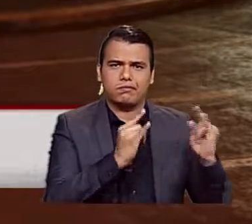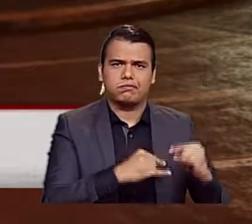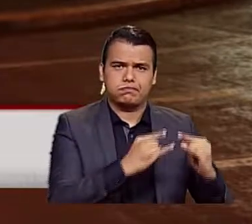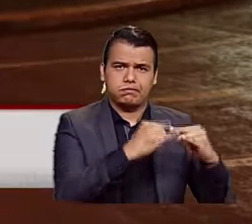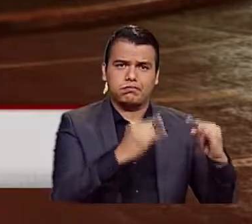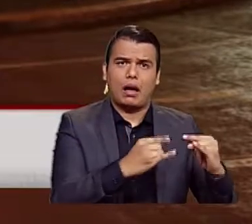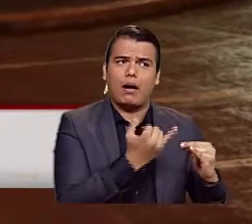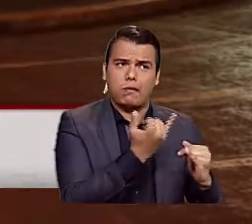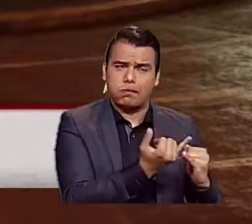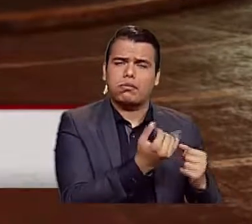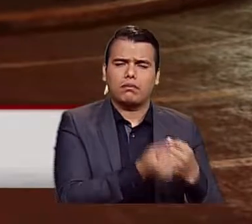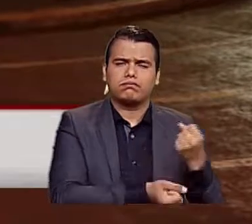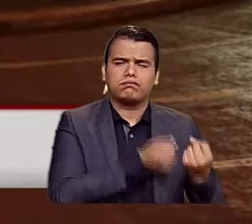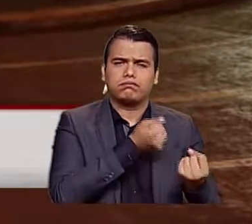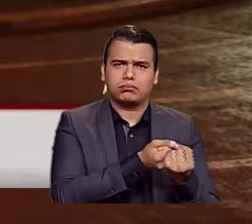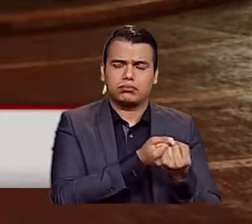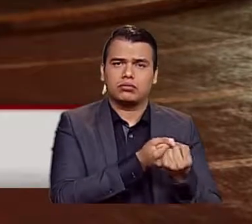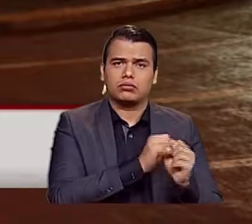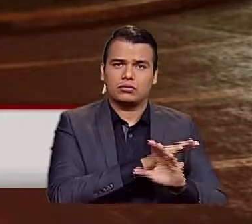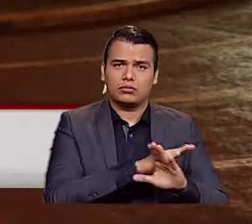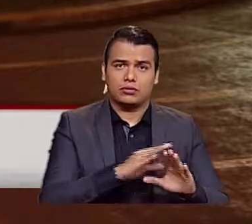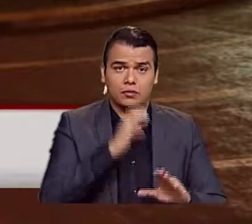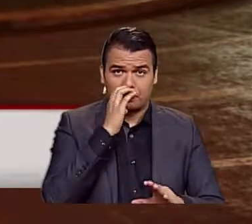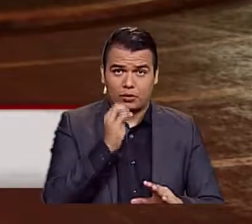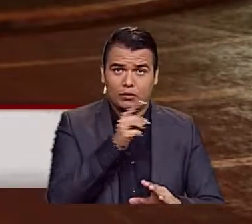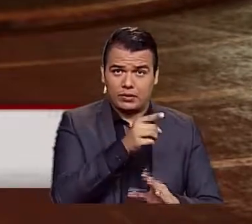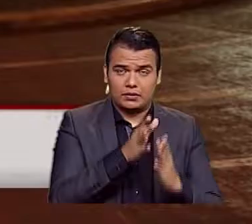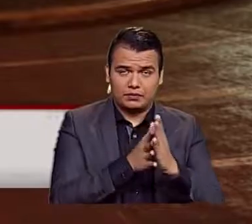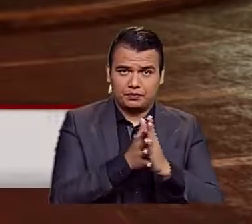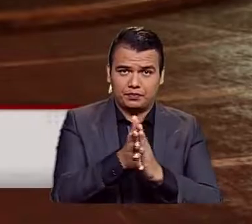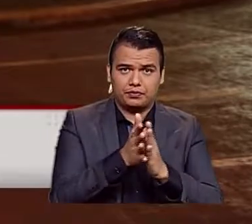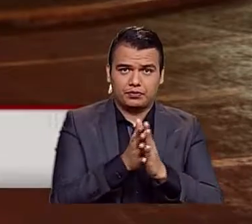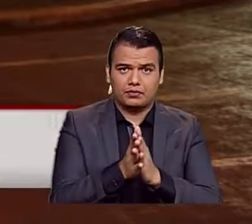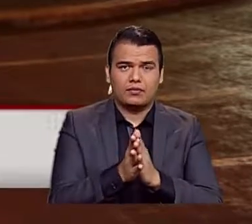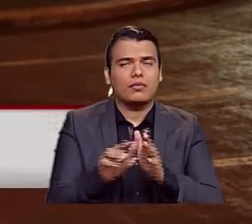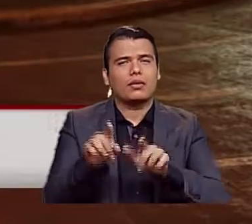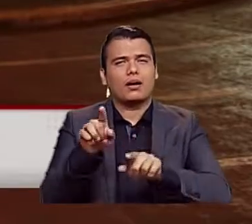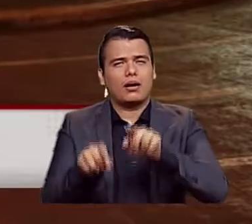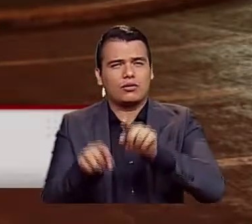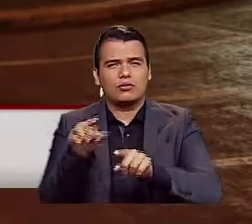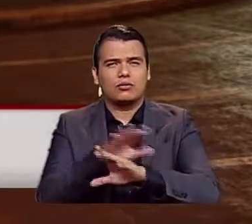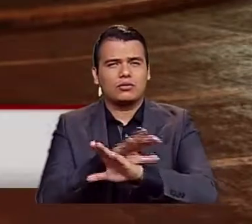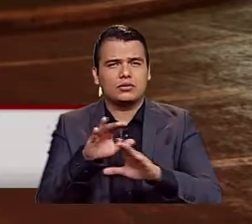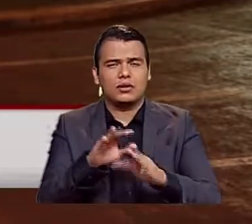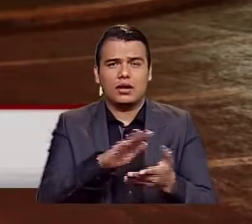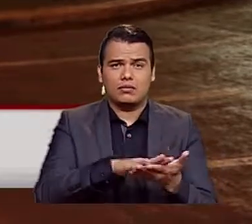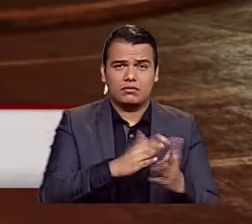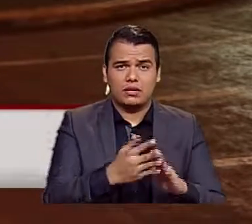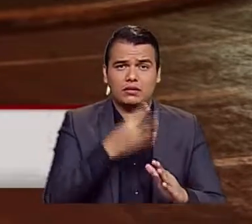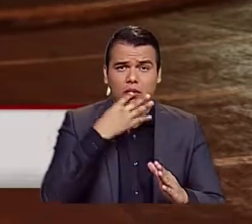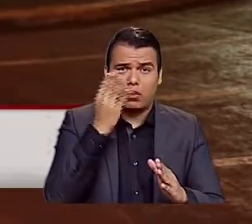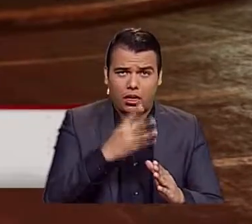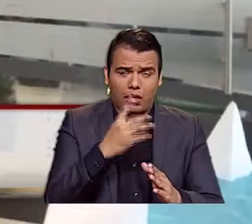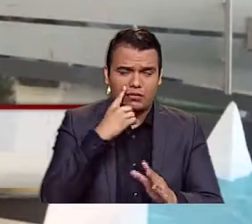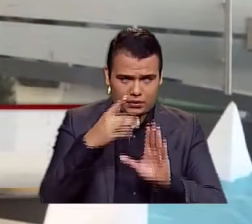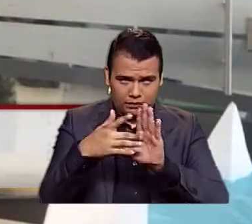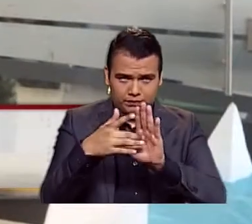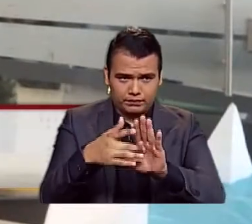reincorporación de la variante. Archila también se refirió a quienes hoy están por fuera del proceso de